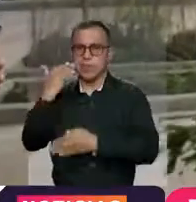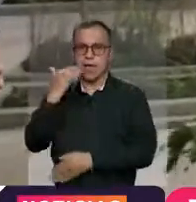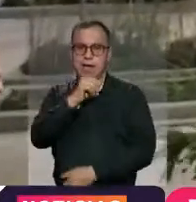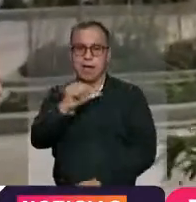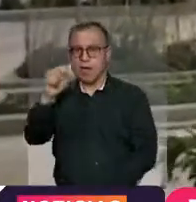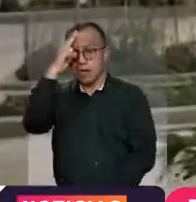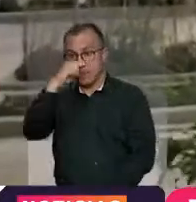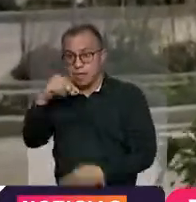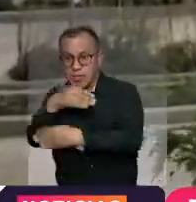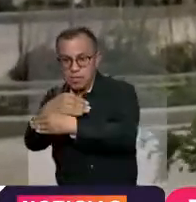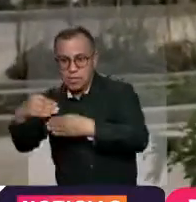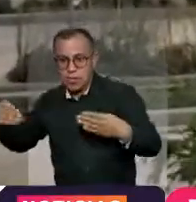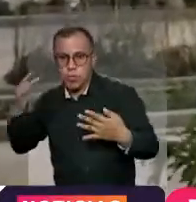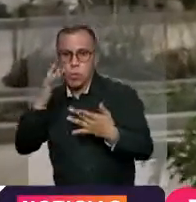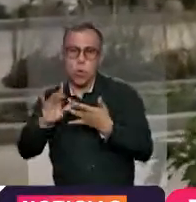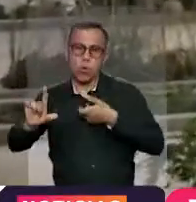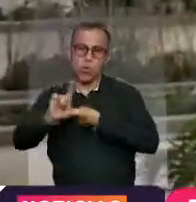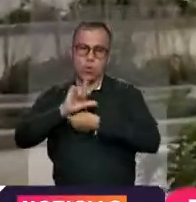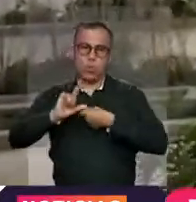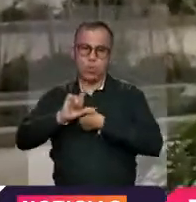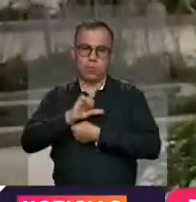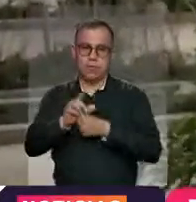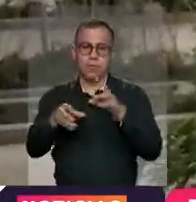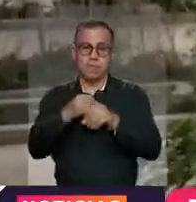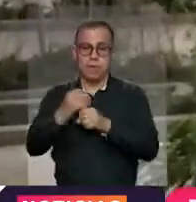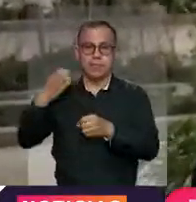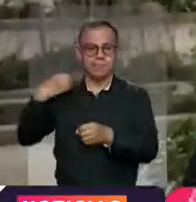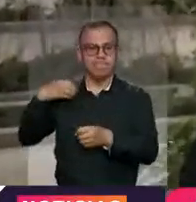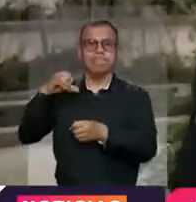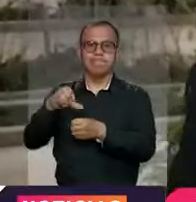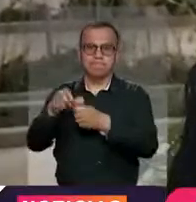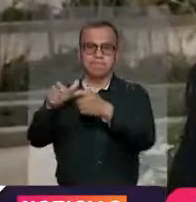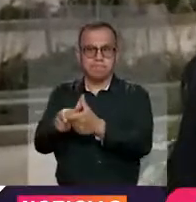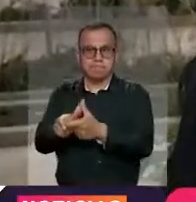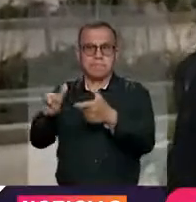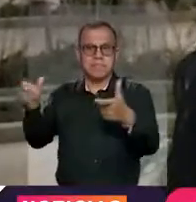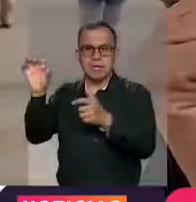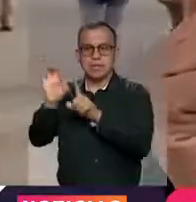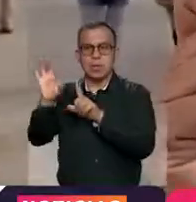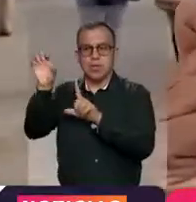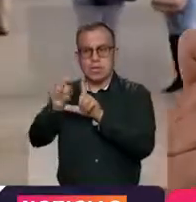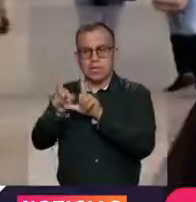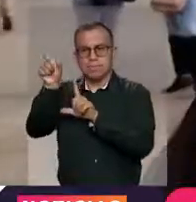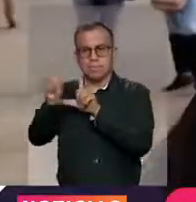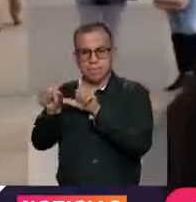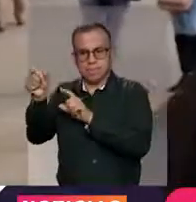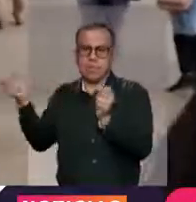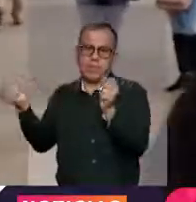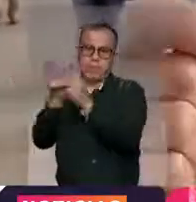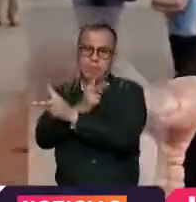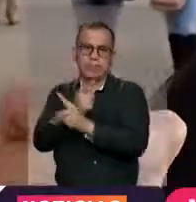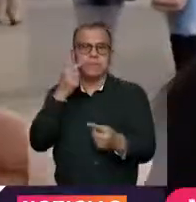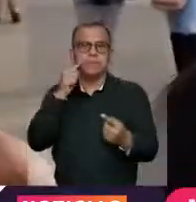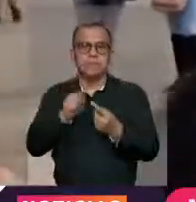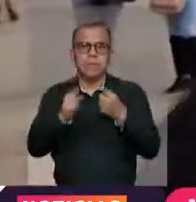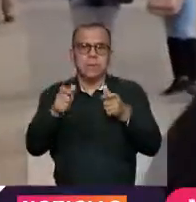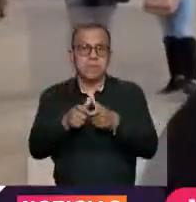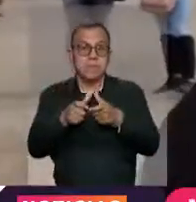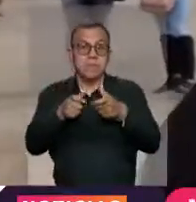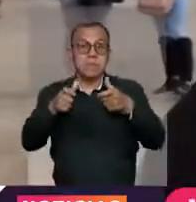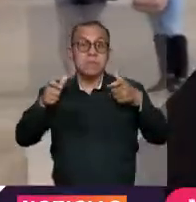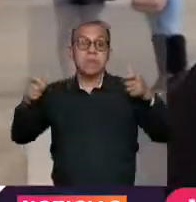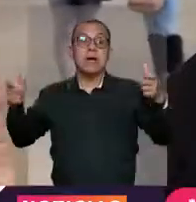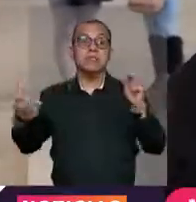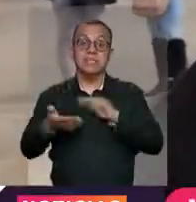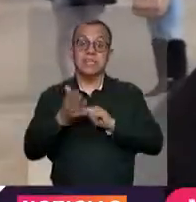niños de la localidad, y teniendo en cuenta que Ciudad Bolívar presenta unos altos índices de violencia. Y lo que se busca, vamos a hacer, es